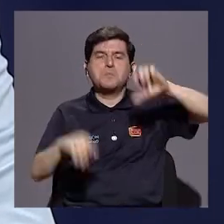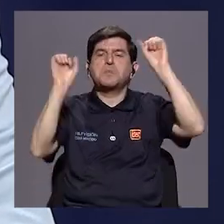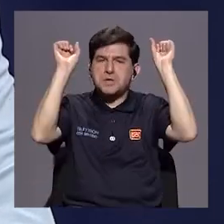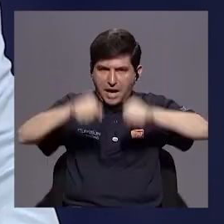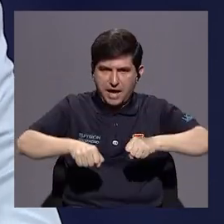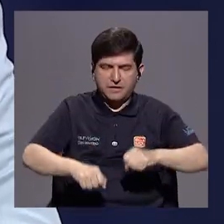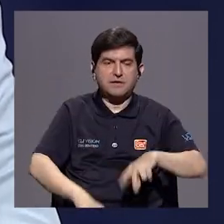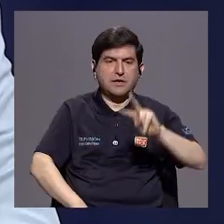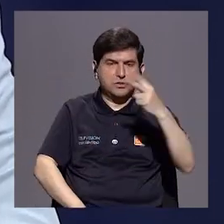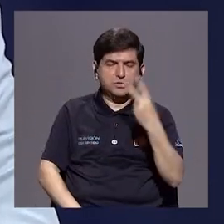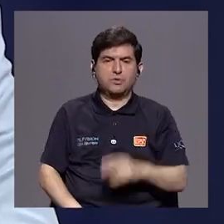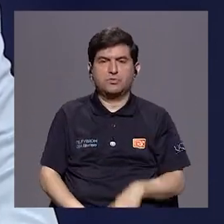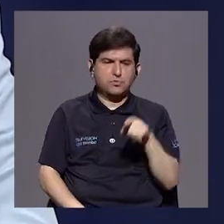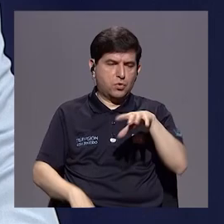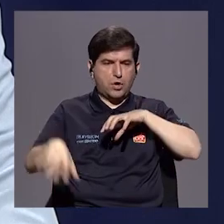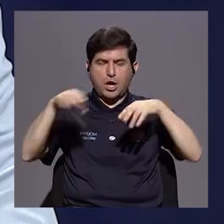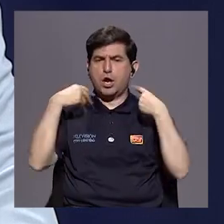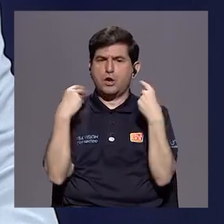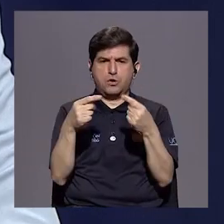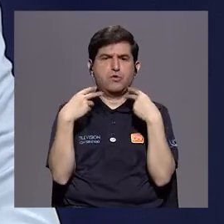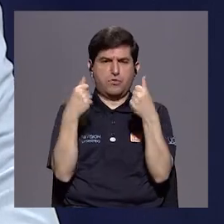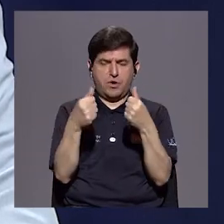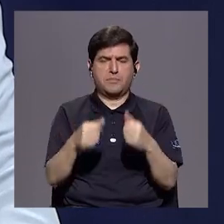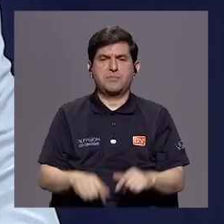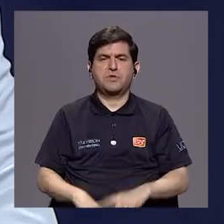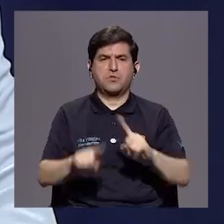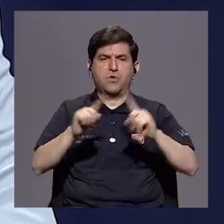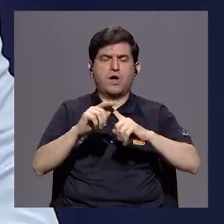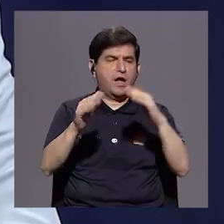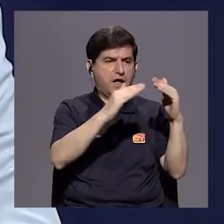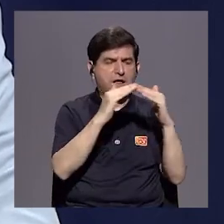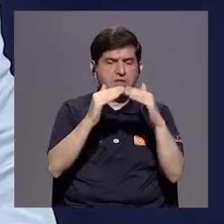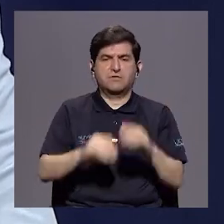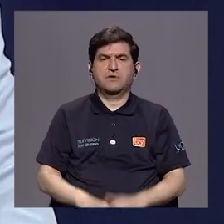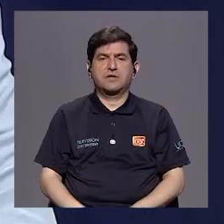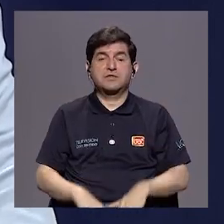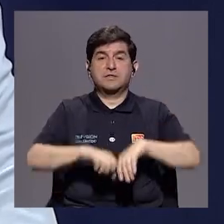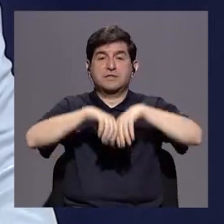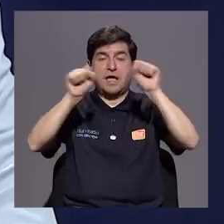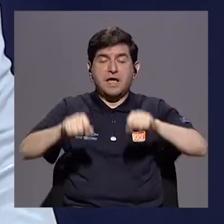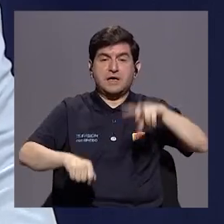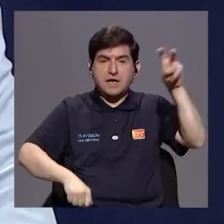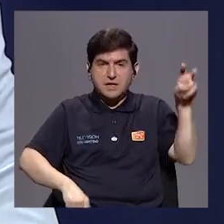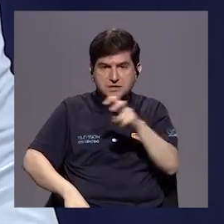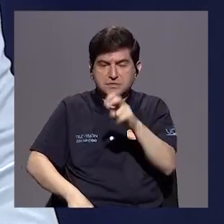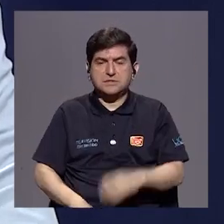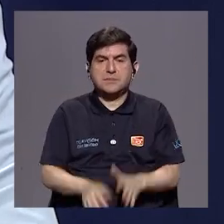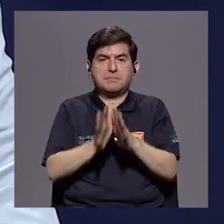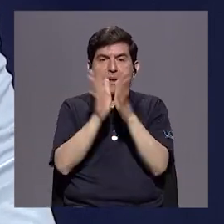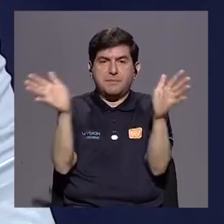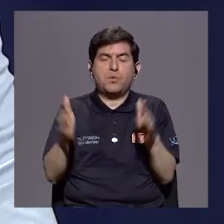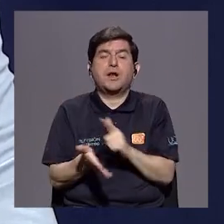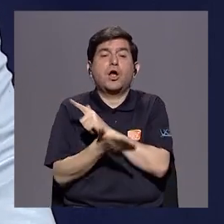ciudad segundo moverse rápidamente entre una ciudad y otra en sistemas de transporte público limpios